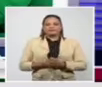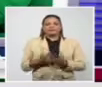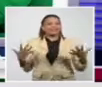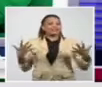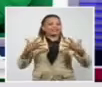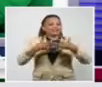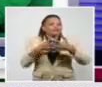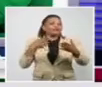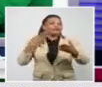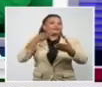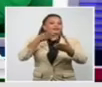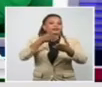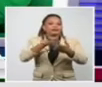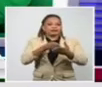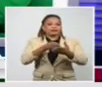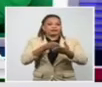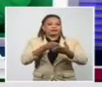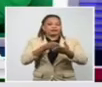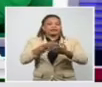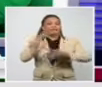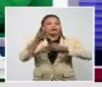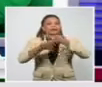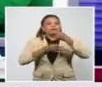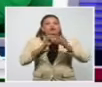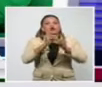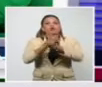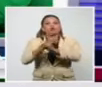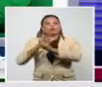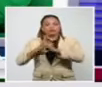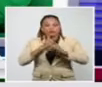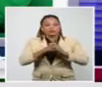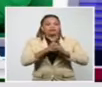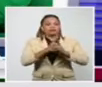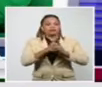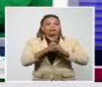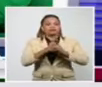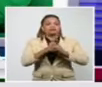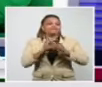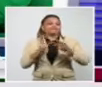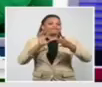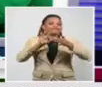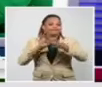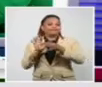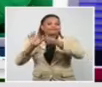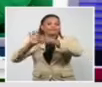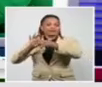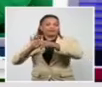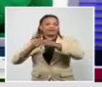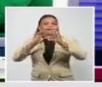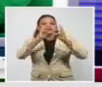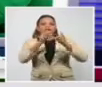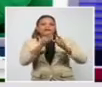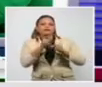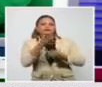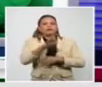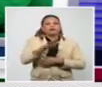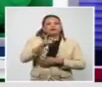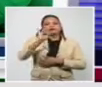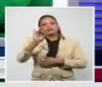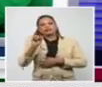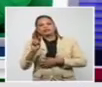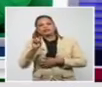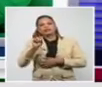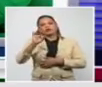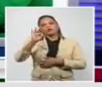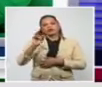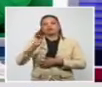Cuando estamos hablando de contactos, pues esta cifra generalmente está entre un 70 y un 80%.